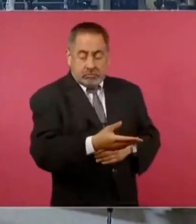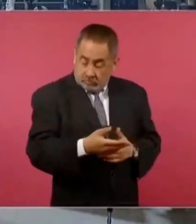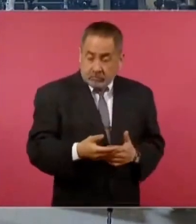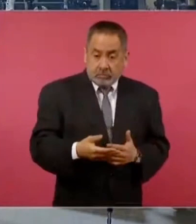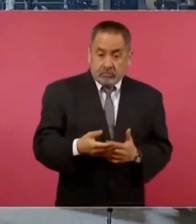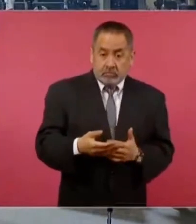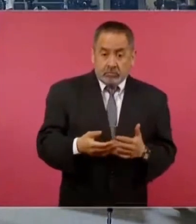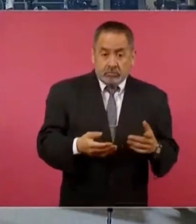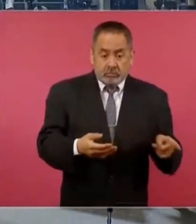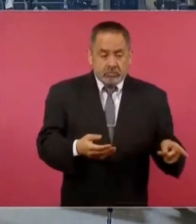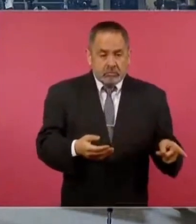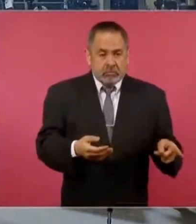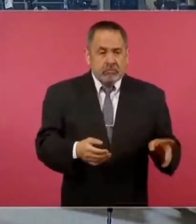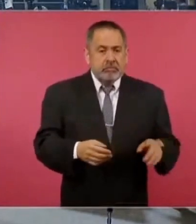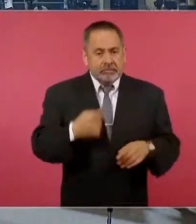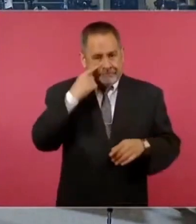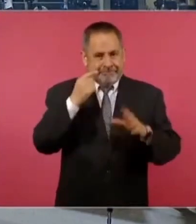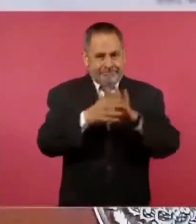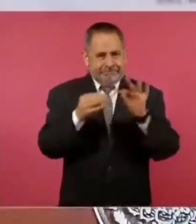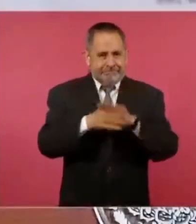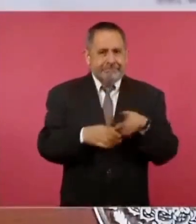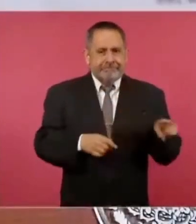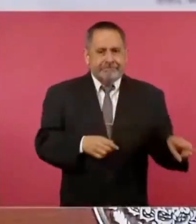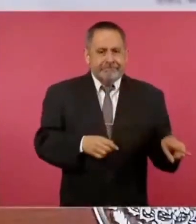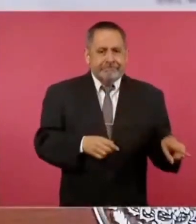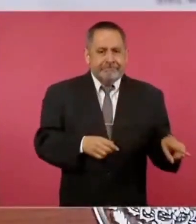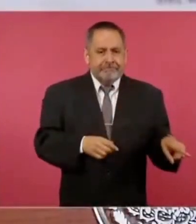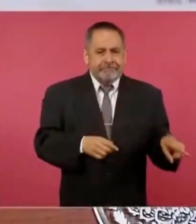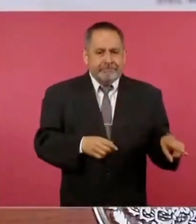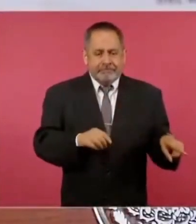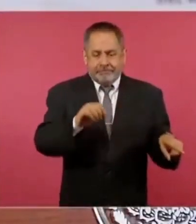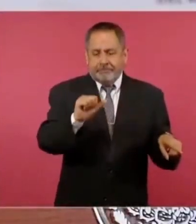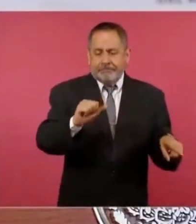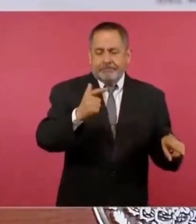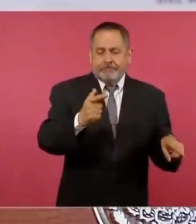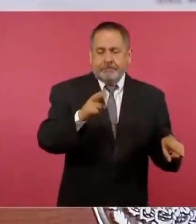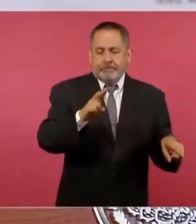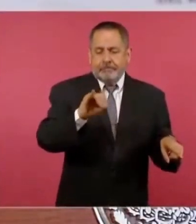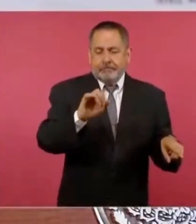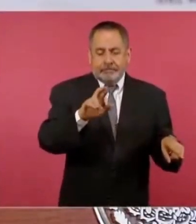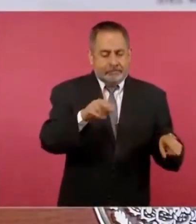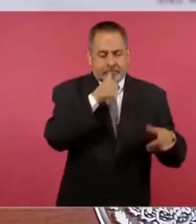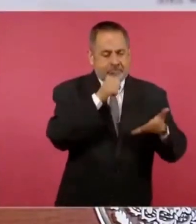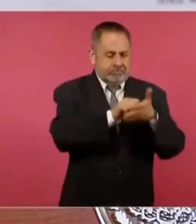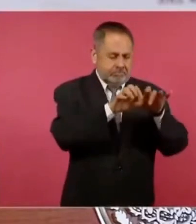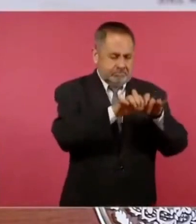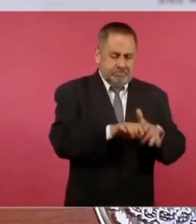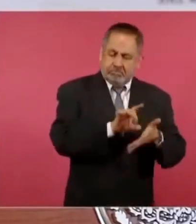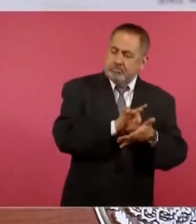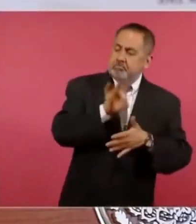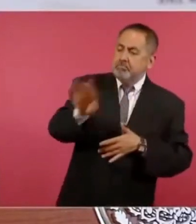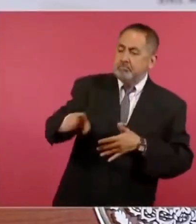donde le escribe Aguilar Camín a Salinas.